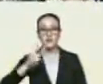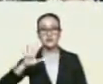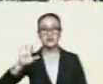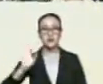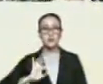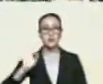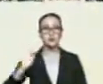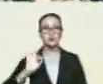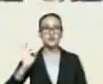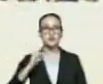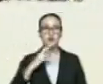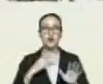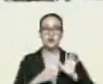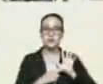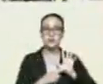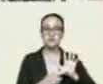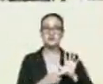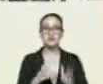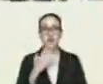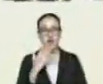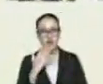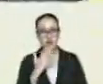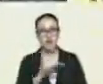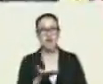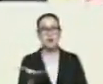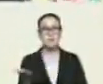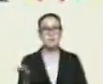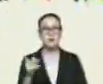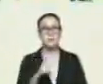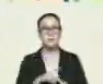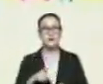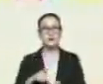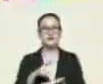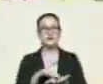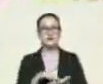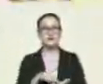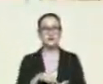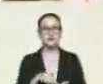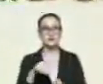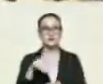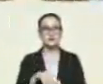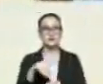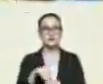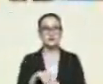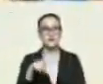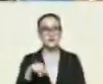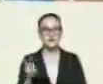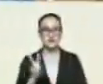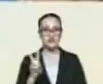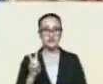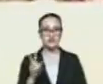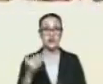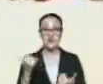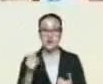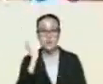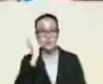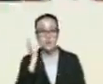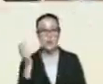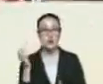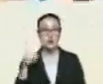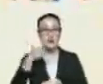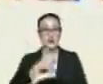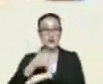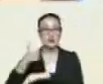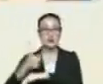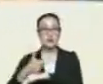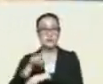49.25%. Esto representa un ejemplo de participación electoral en nuestro país. Ya se encuentran los